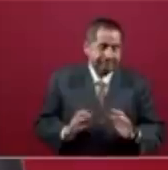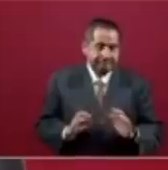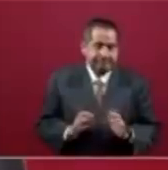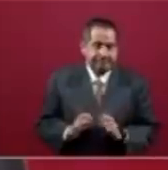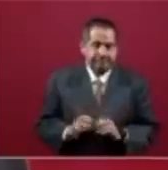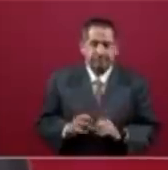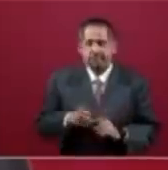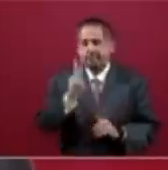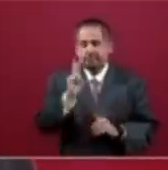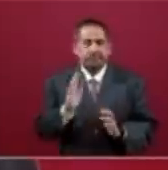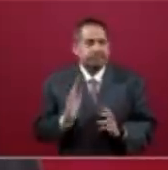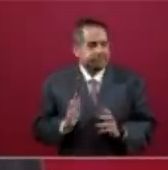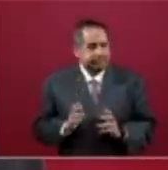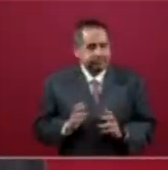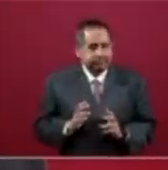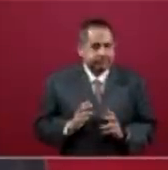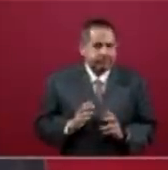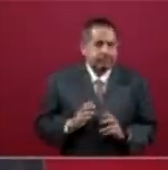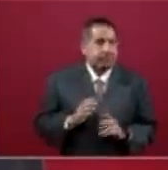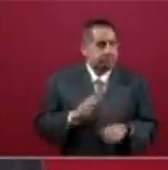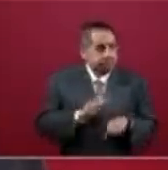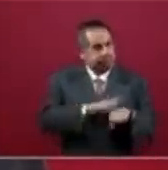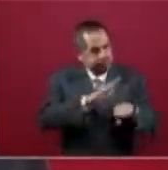pero en la medida que haya más